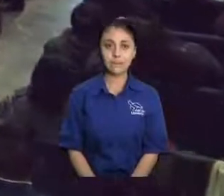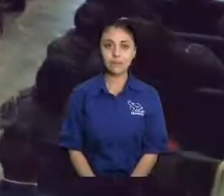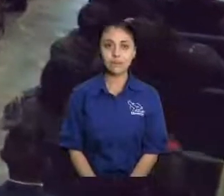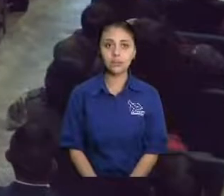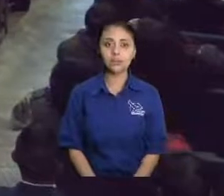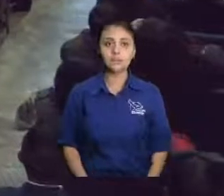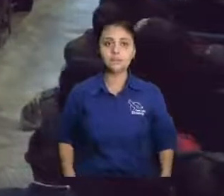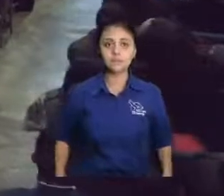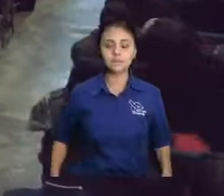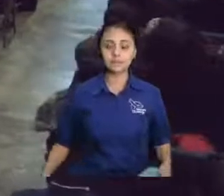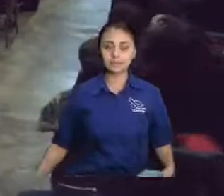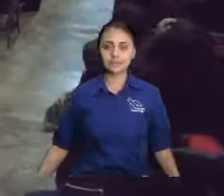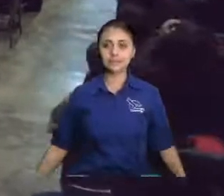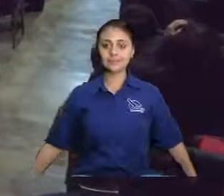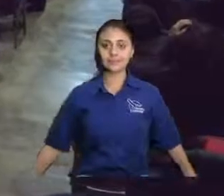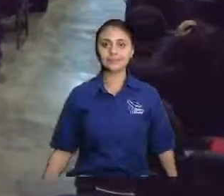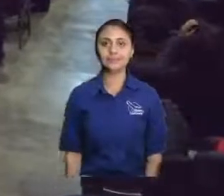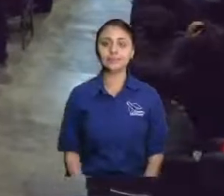Este es tremendo.